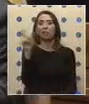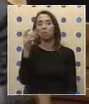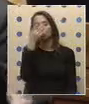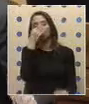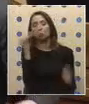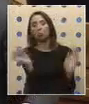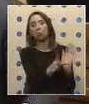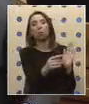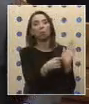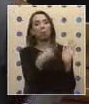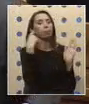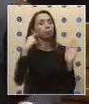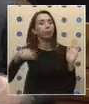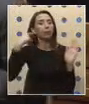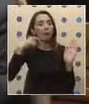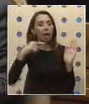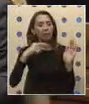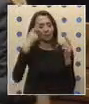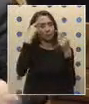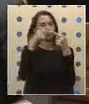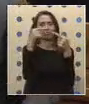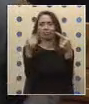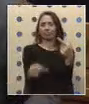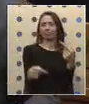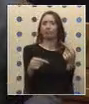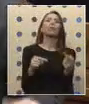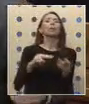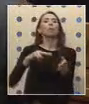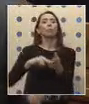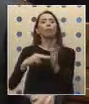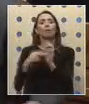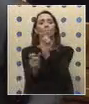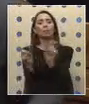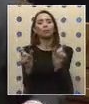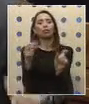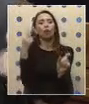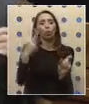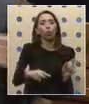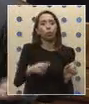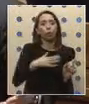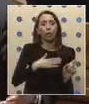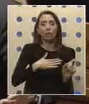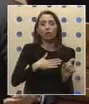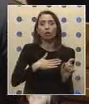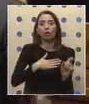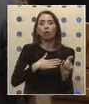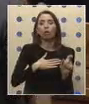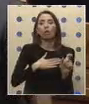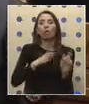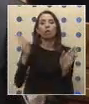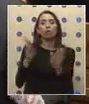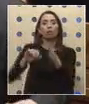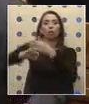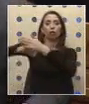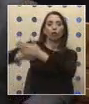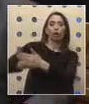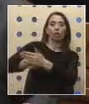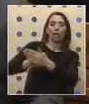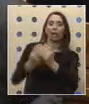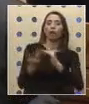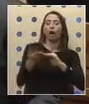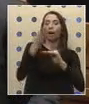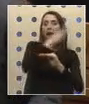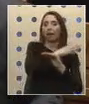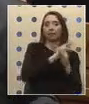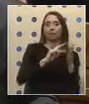había irracionalidades. Había también problemas con algunos propietarios que tenían sus propiedades congeladas. Esto estoy hablando antes de la modificación